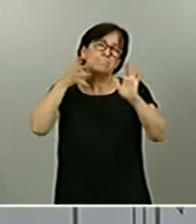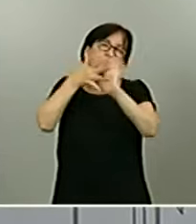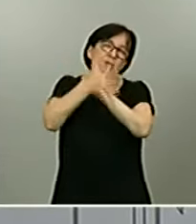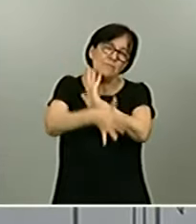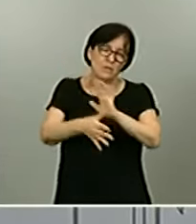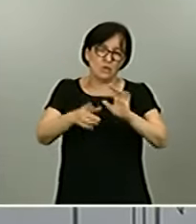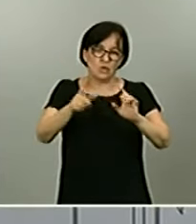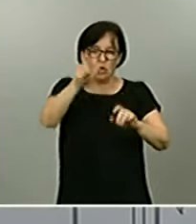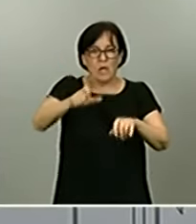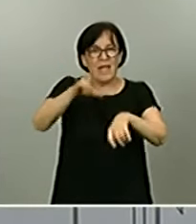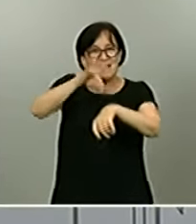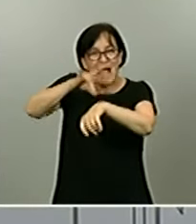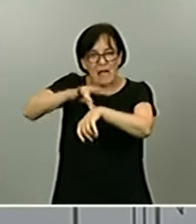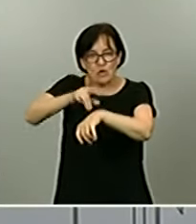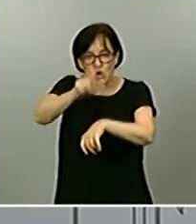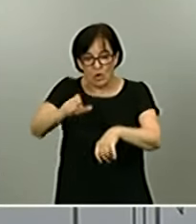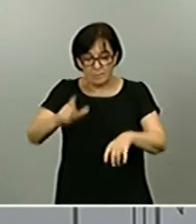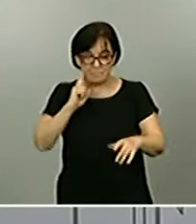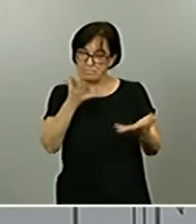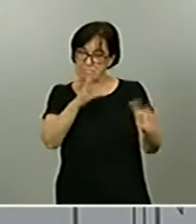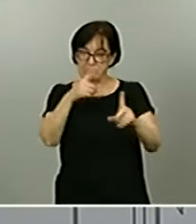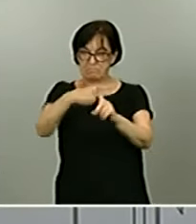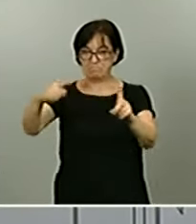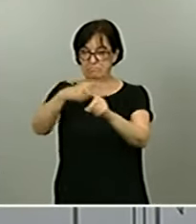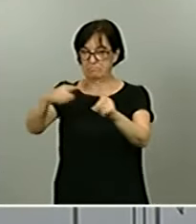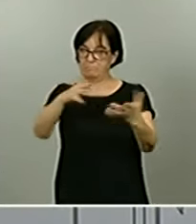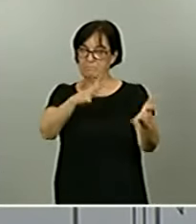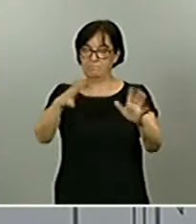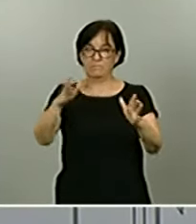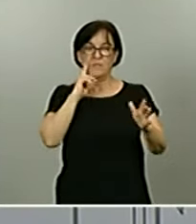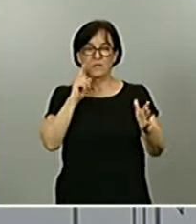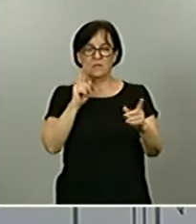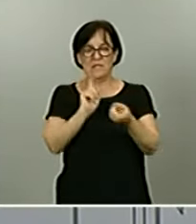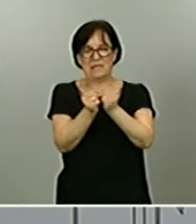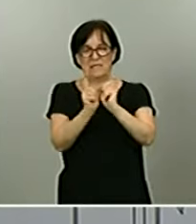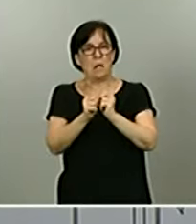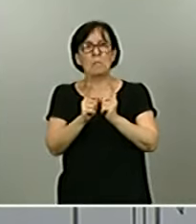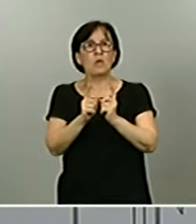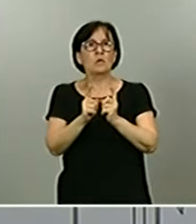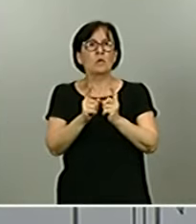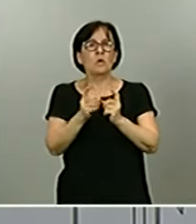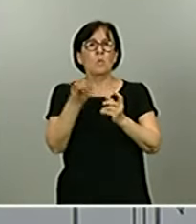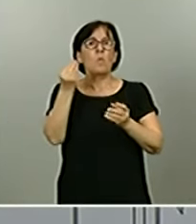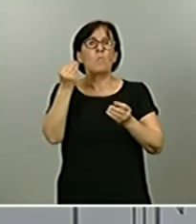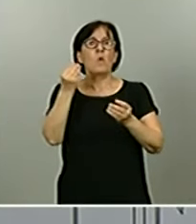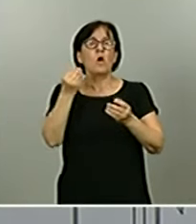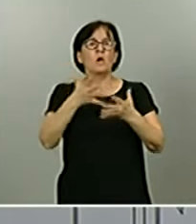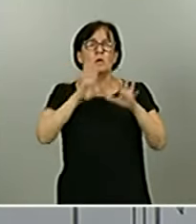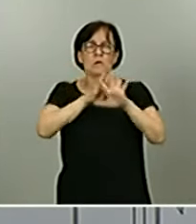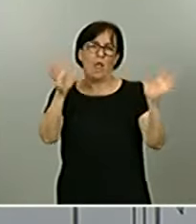de promedio, y aunque hay algunas variaciones, no son excesivas, es un 11% únicamente